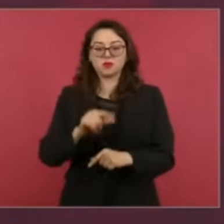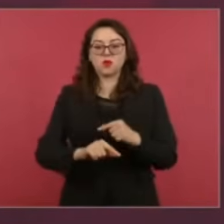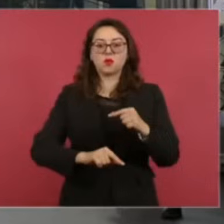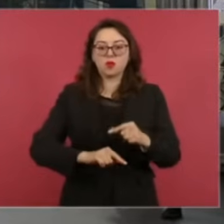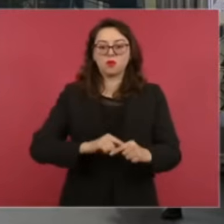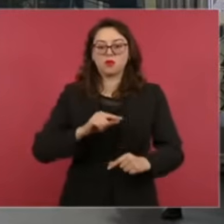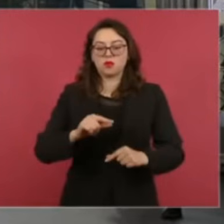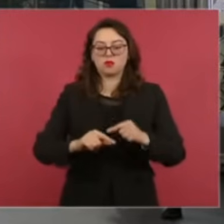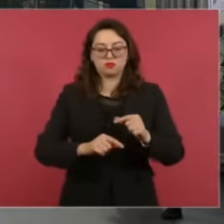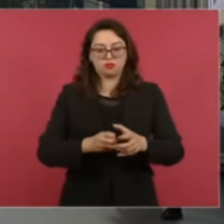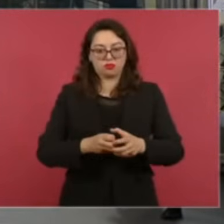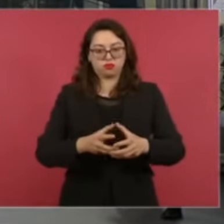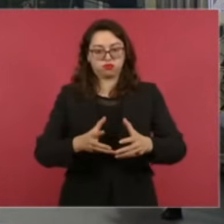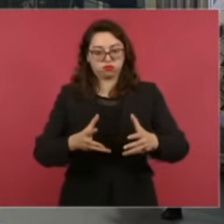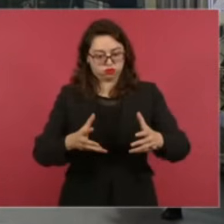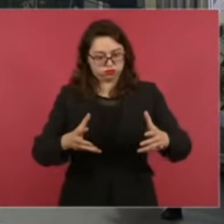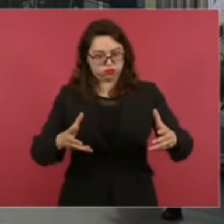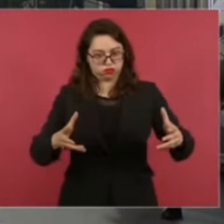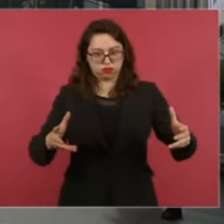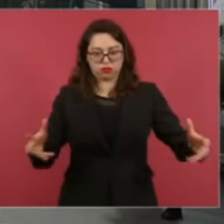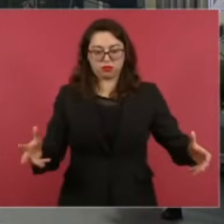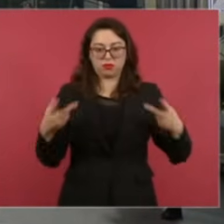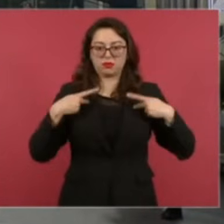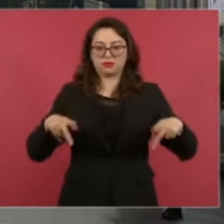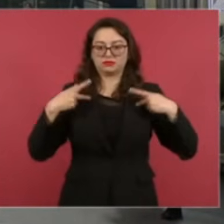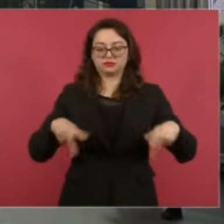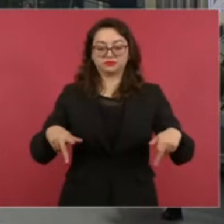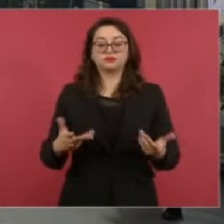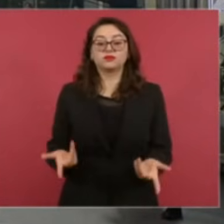resultó de que en el gobierno de Salinas,